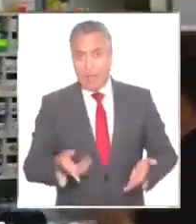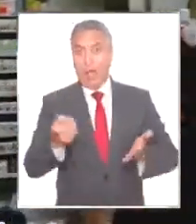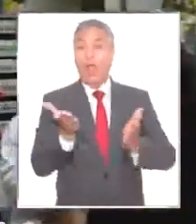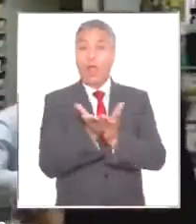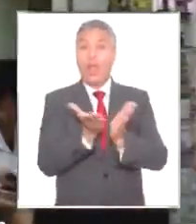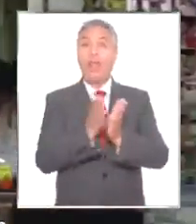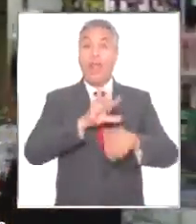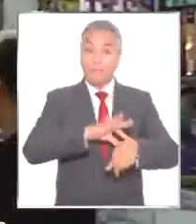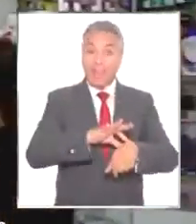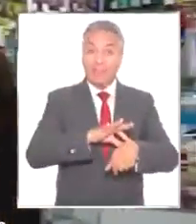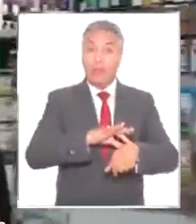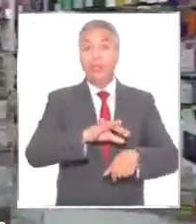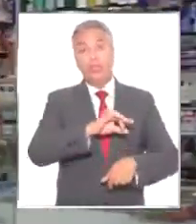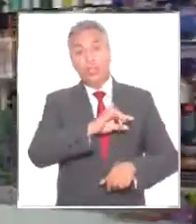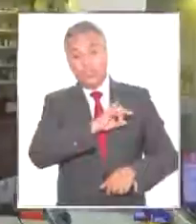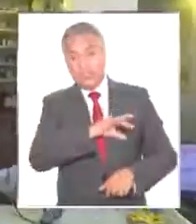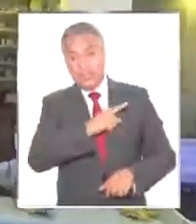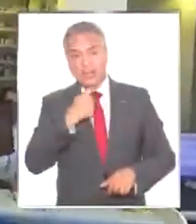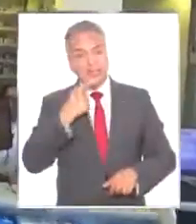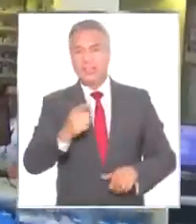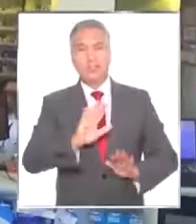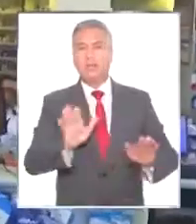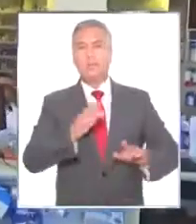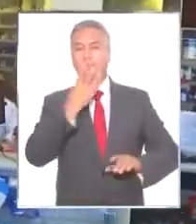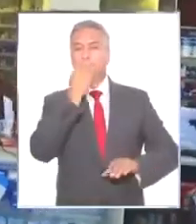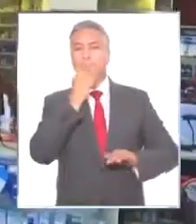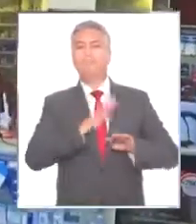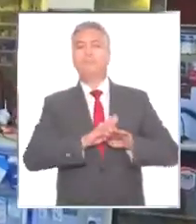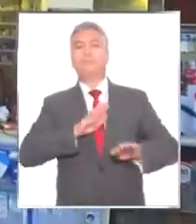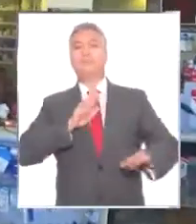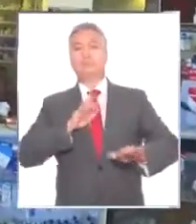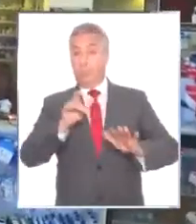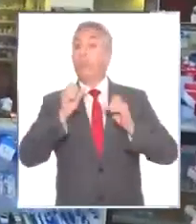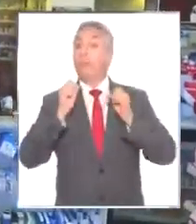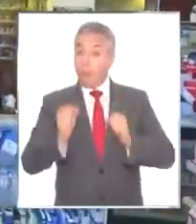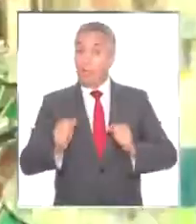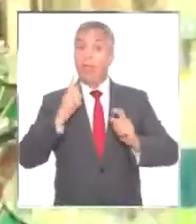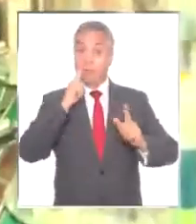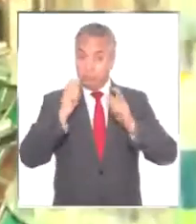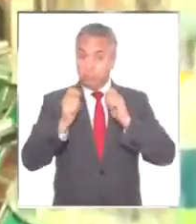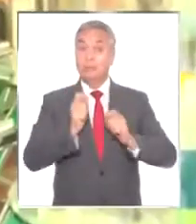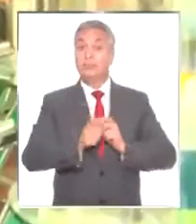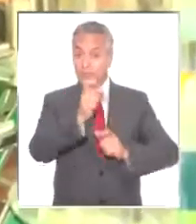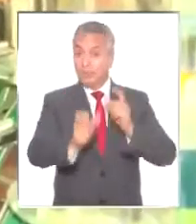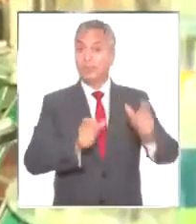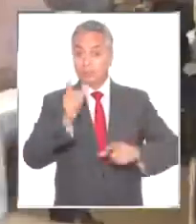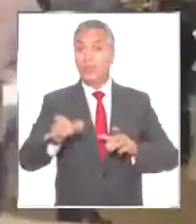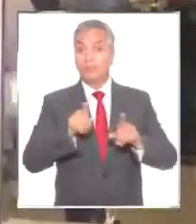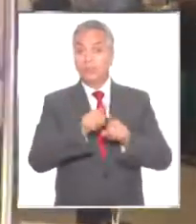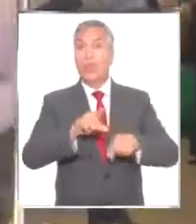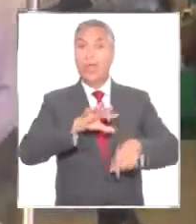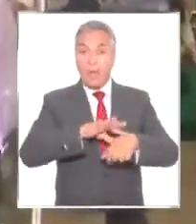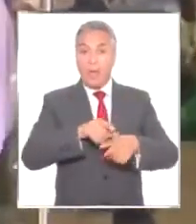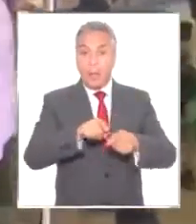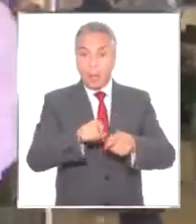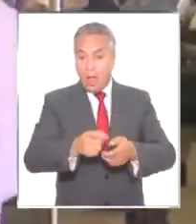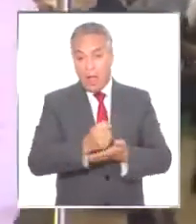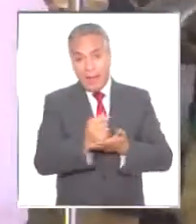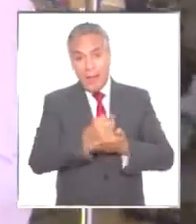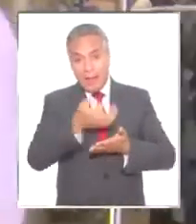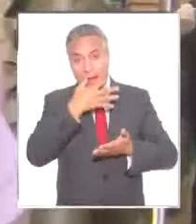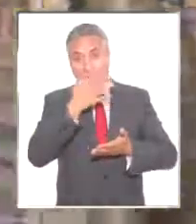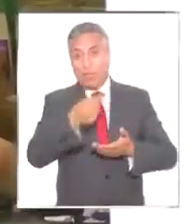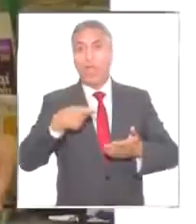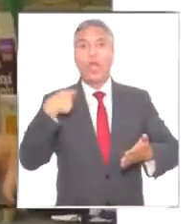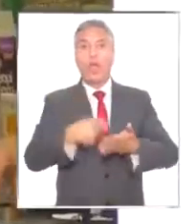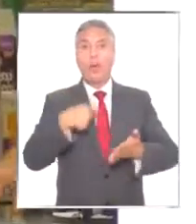Médico de Chile marcó distancia del proyecto y advirtió posibles riesgos para los usuarios si es que los medicamentos se